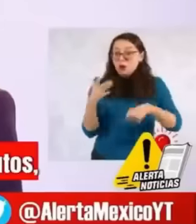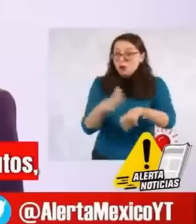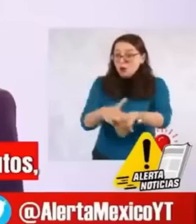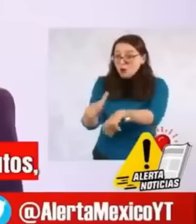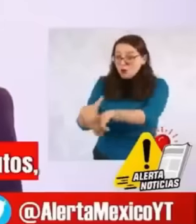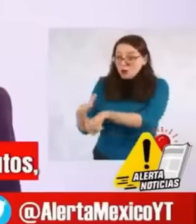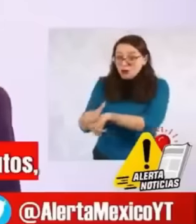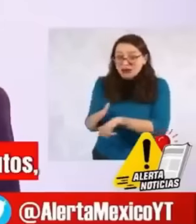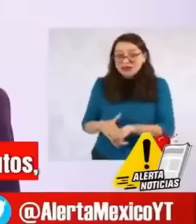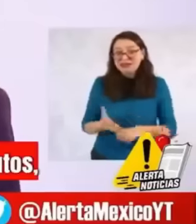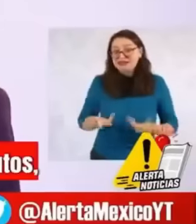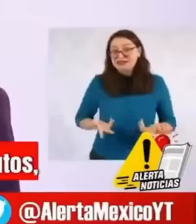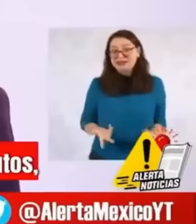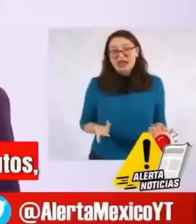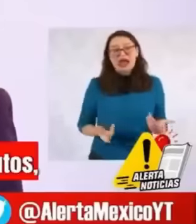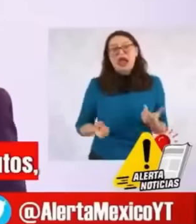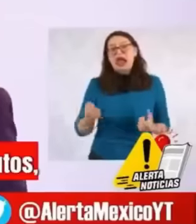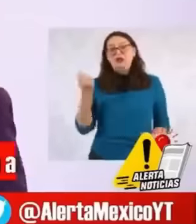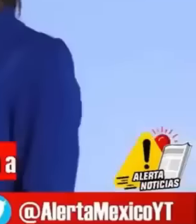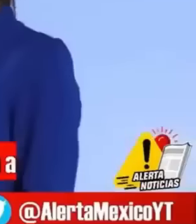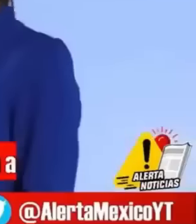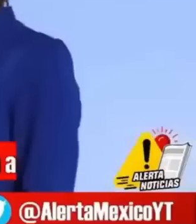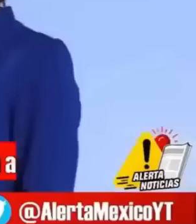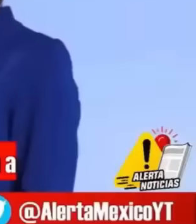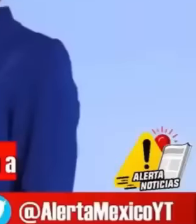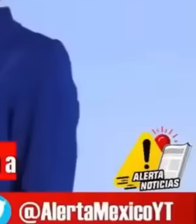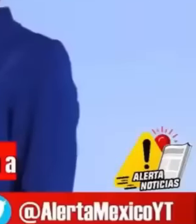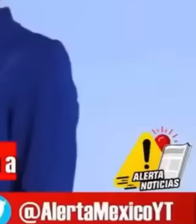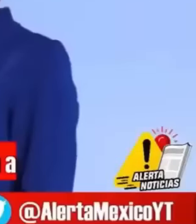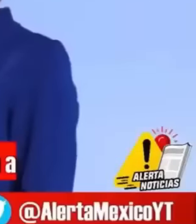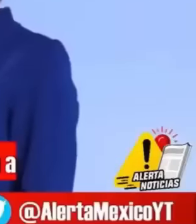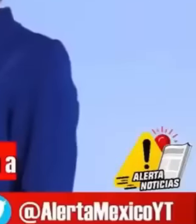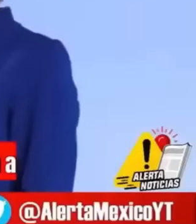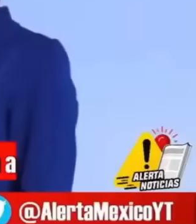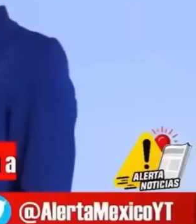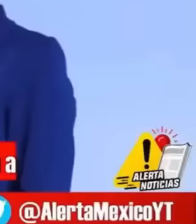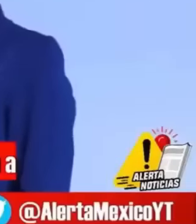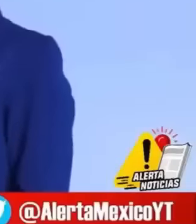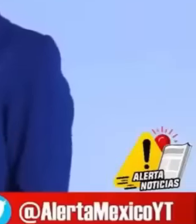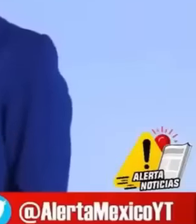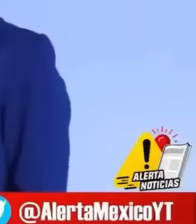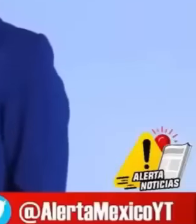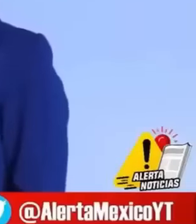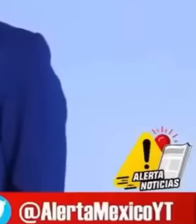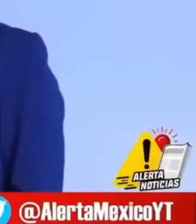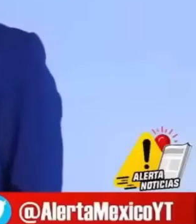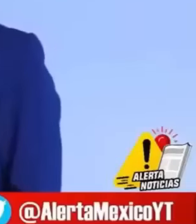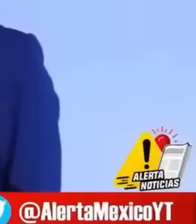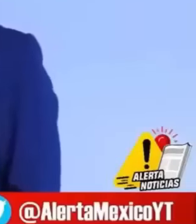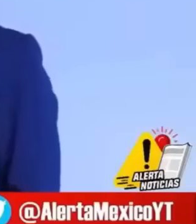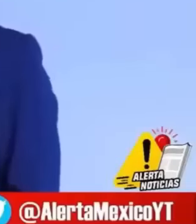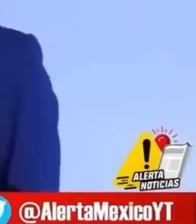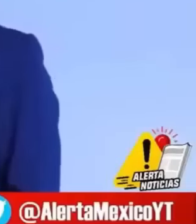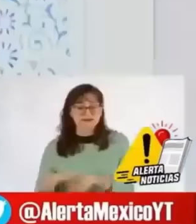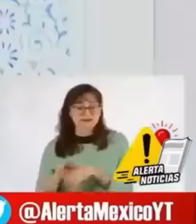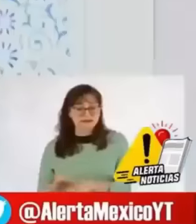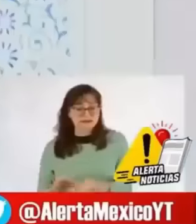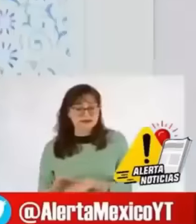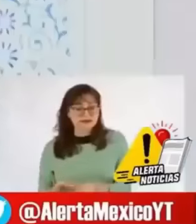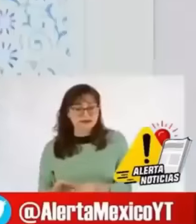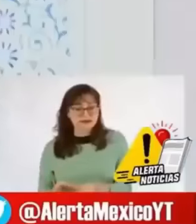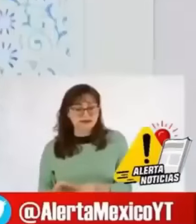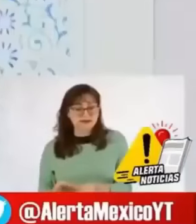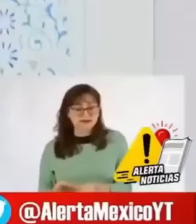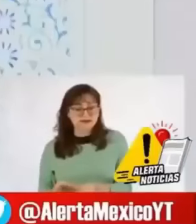la corrupción dentro de estos institutos, dejando muy claro que la 4T va a cambiar la República. Pero